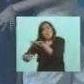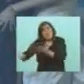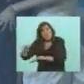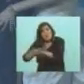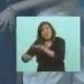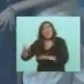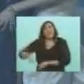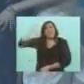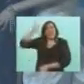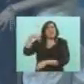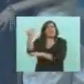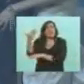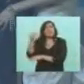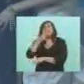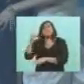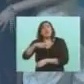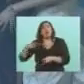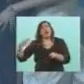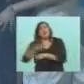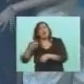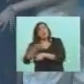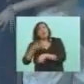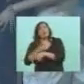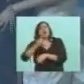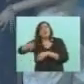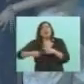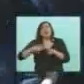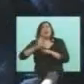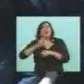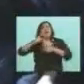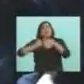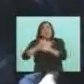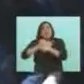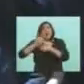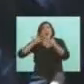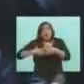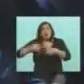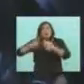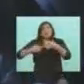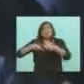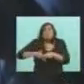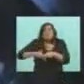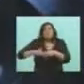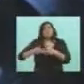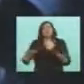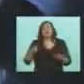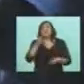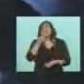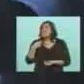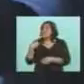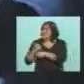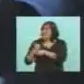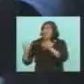mucho más que poniendo palos en la rueda. Siempre es mucho más lindo construir que destruir y si lo podemos hacer juntos,